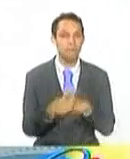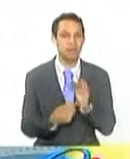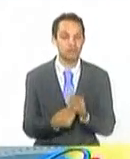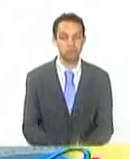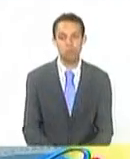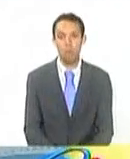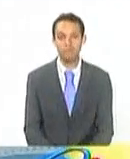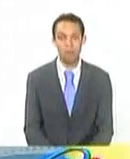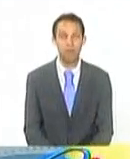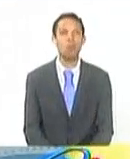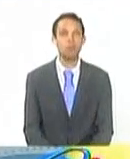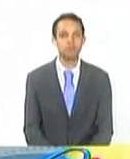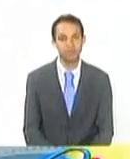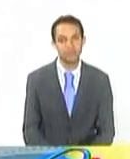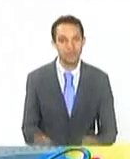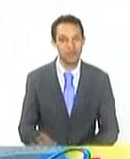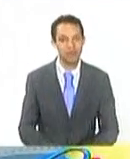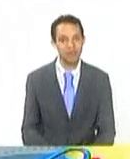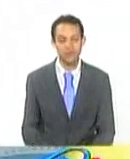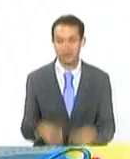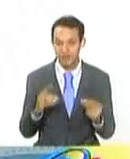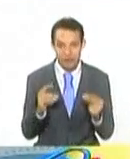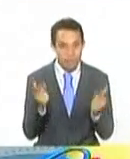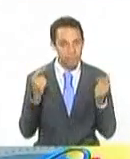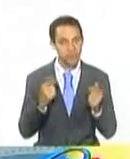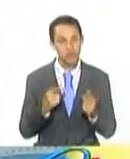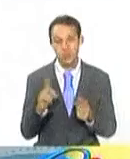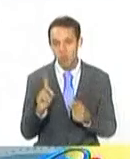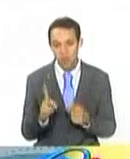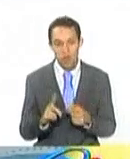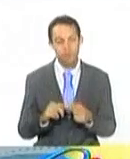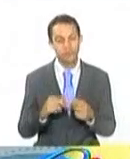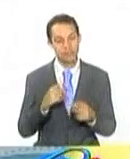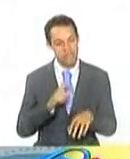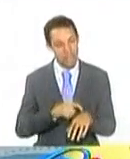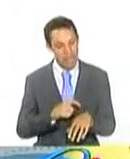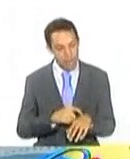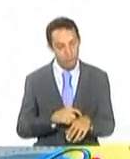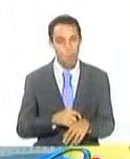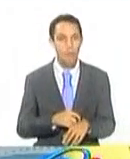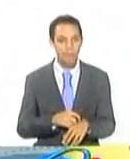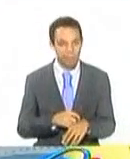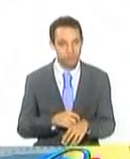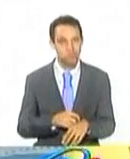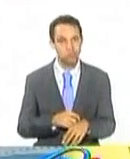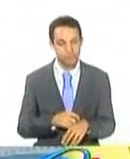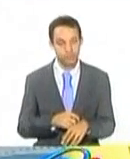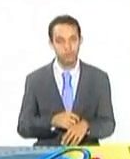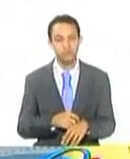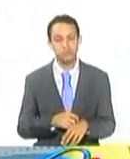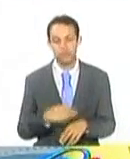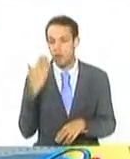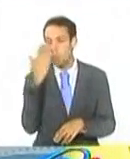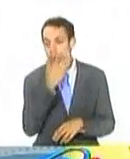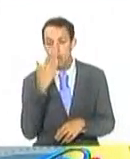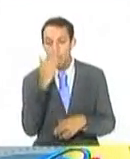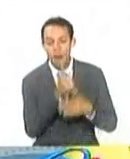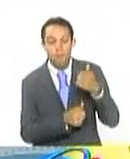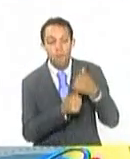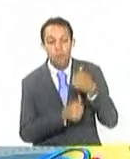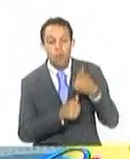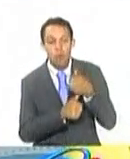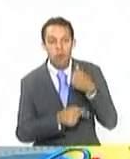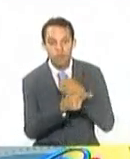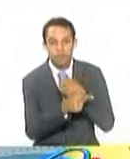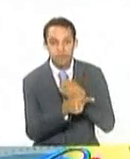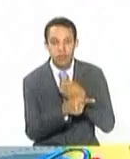hicimos unos estudios de coprológicos de materia fecal increíble cómo uno encuentra la mitad